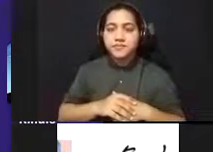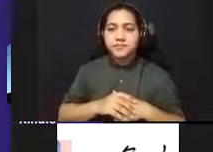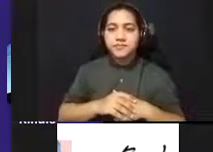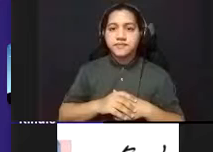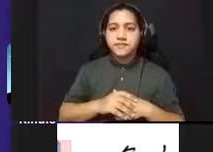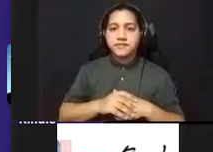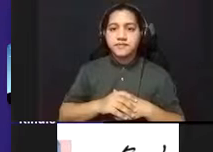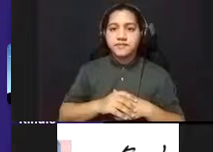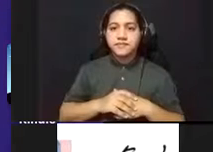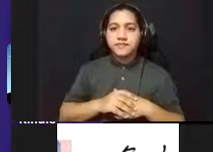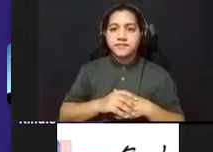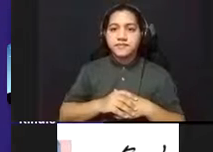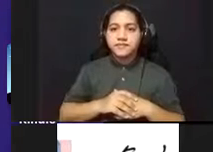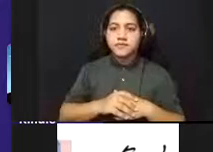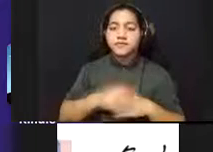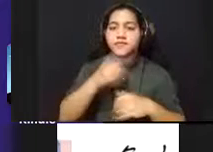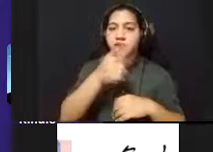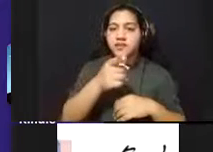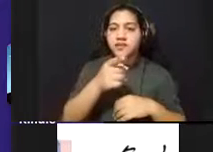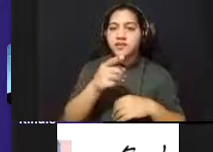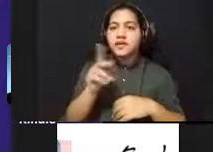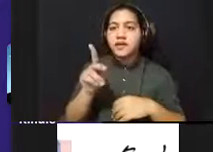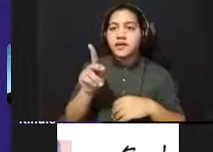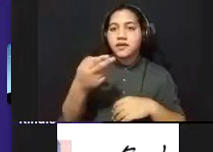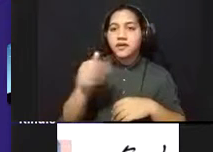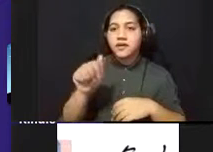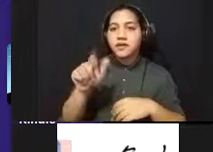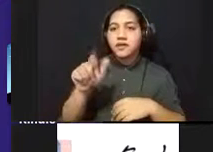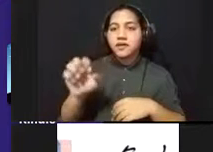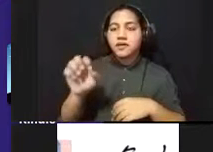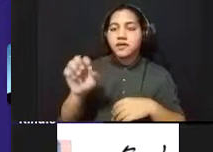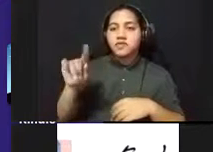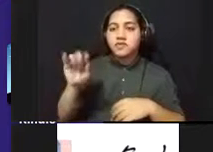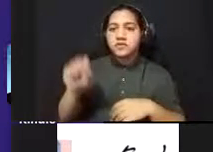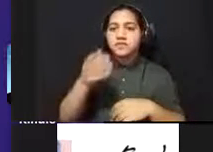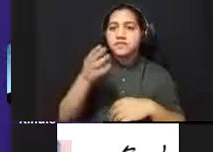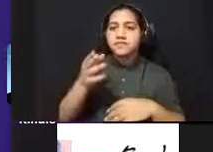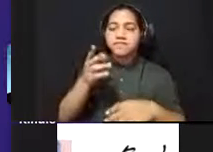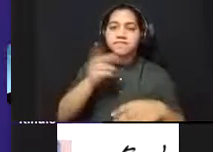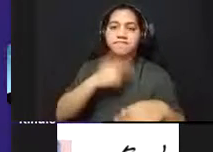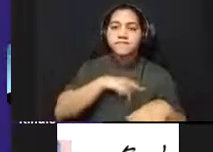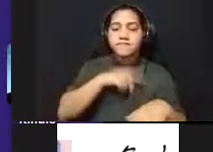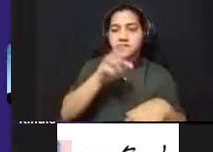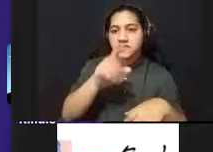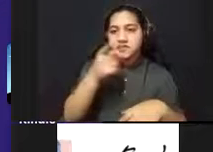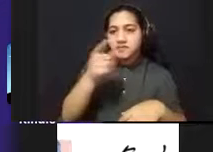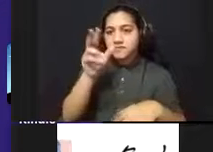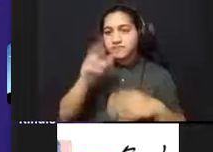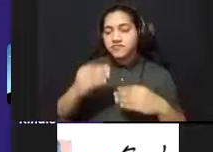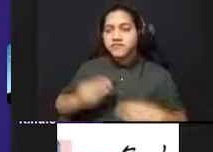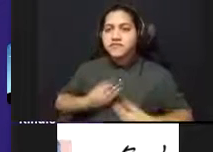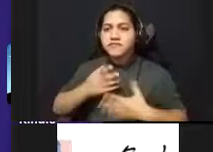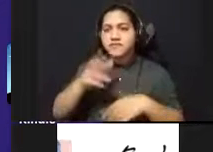El personaje persa, Kale Suske, de donde viene la cucarachita Martina, se menciona en